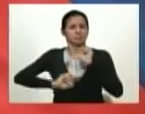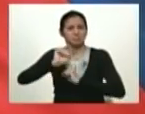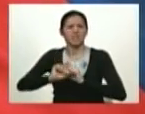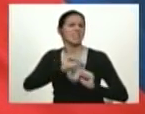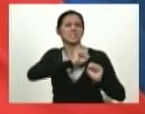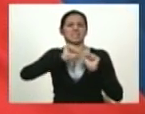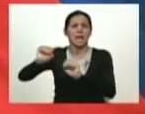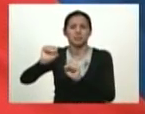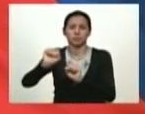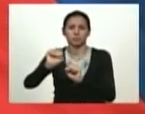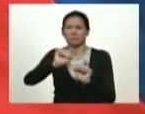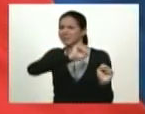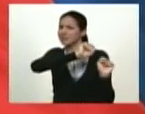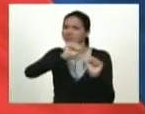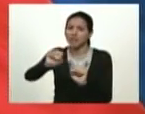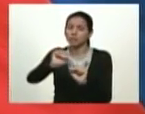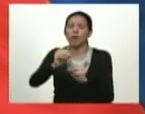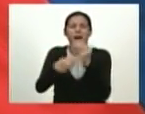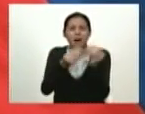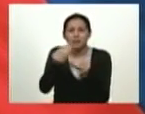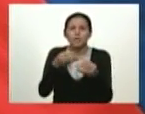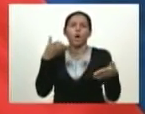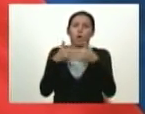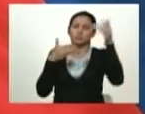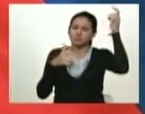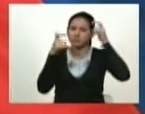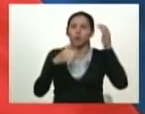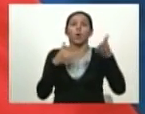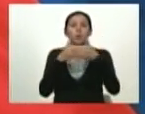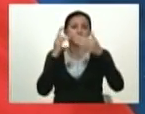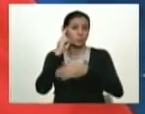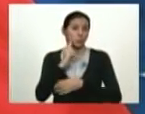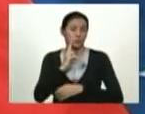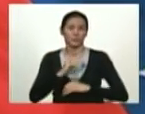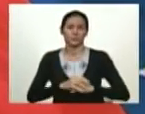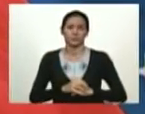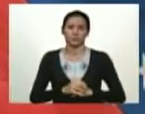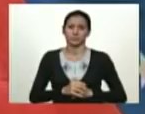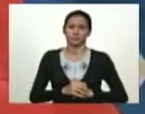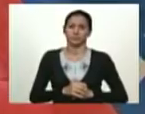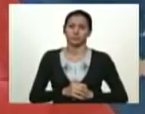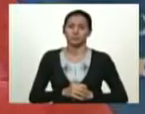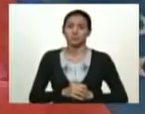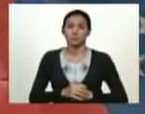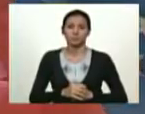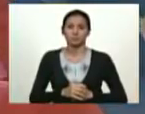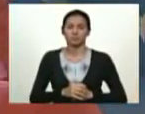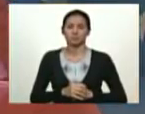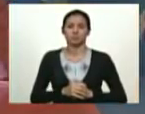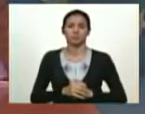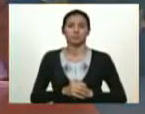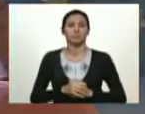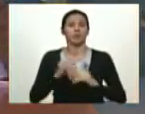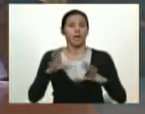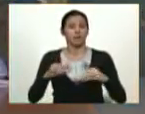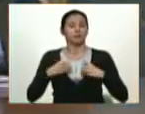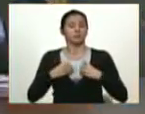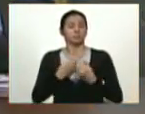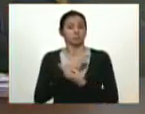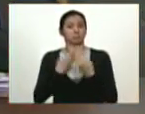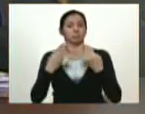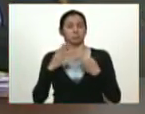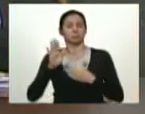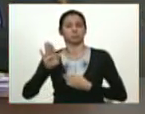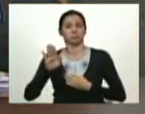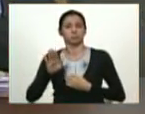y de reafirmación y juramentación. Hay que reafirmar el juramento y el compromiso y el amor con